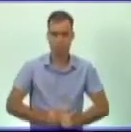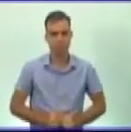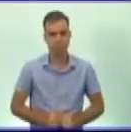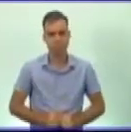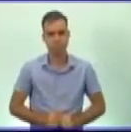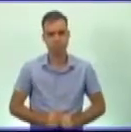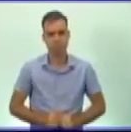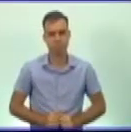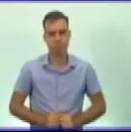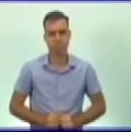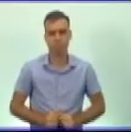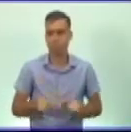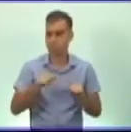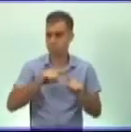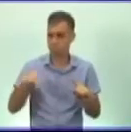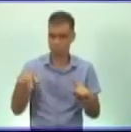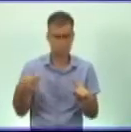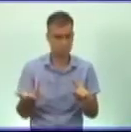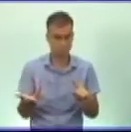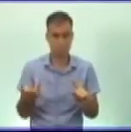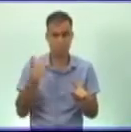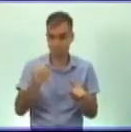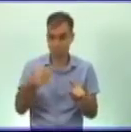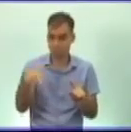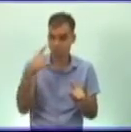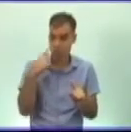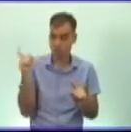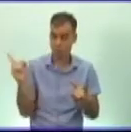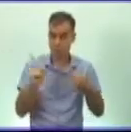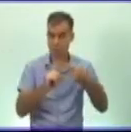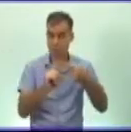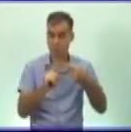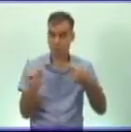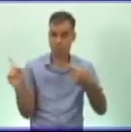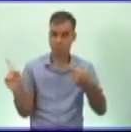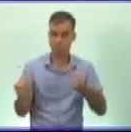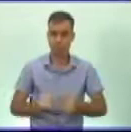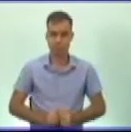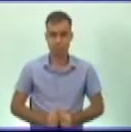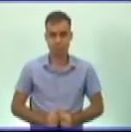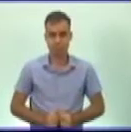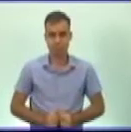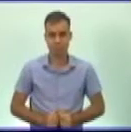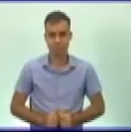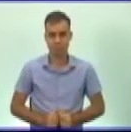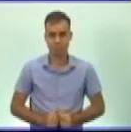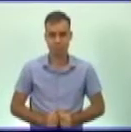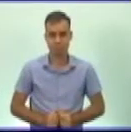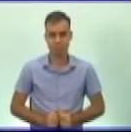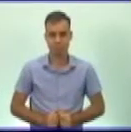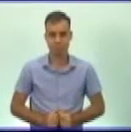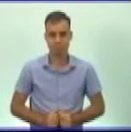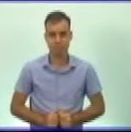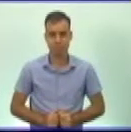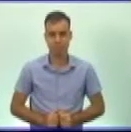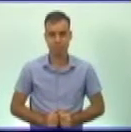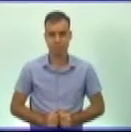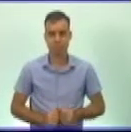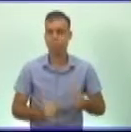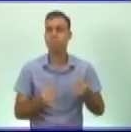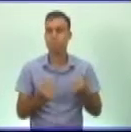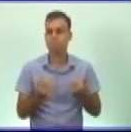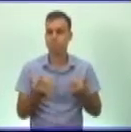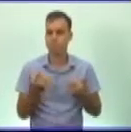Bien, en el tema de hoy, como pueden ver, vamos a ver, como les decía, cálculo de cuerpo, cilindro, cono y esfera. Y